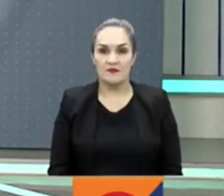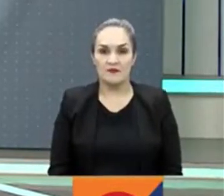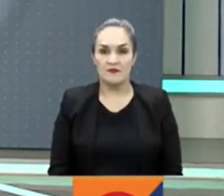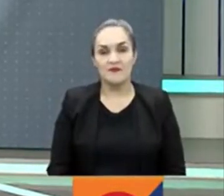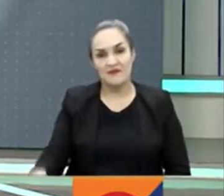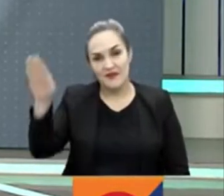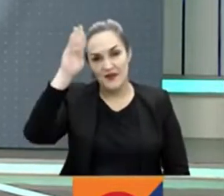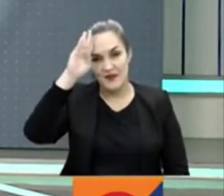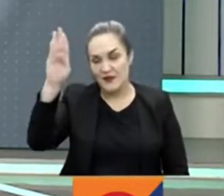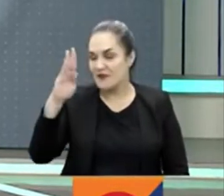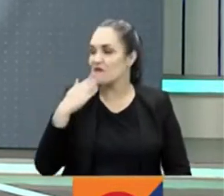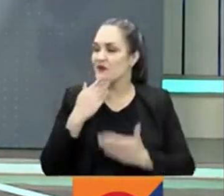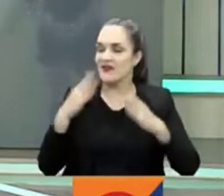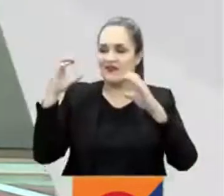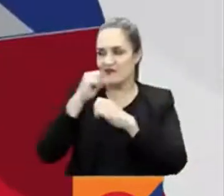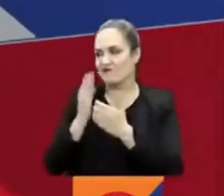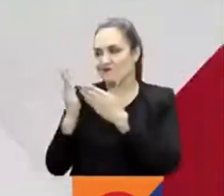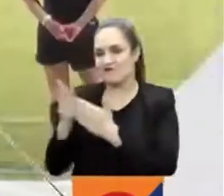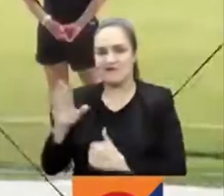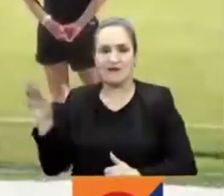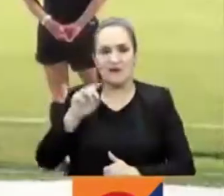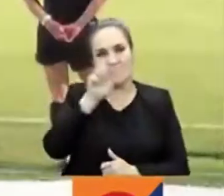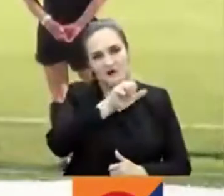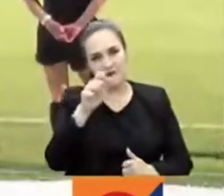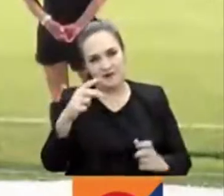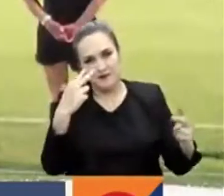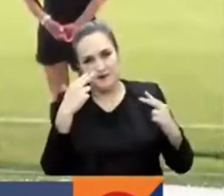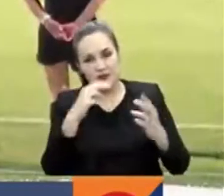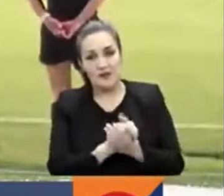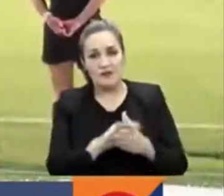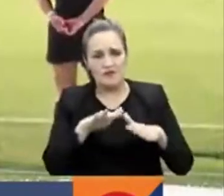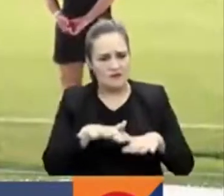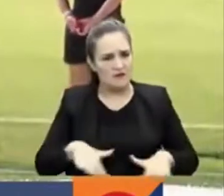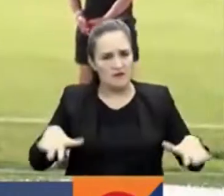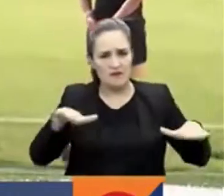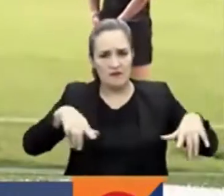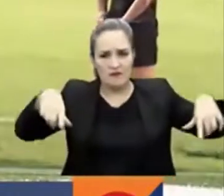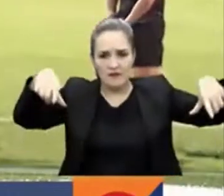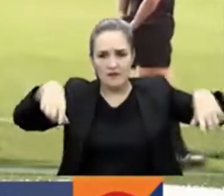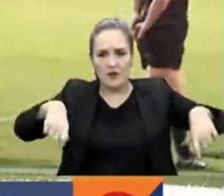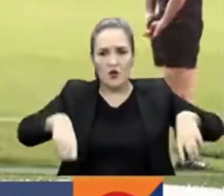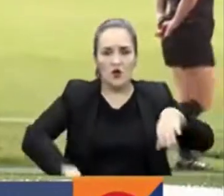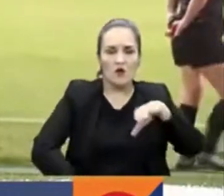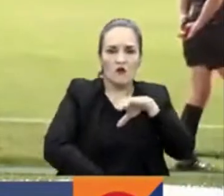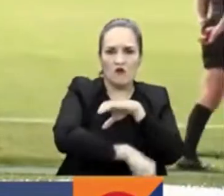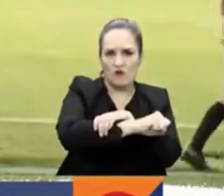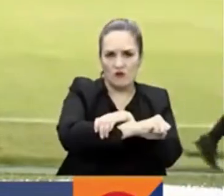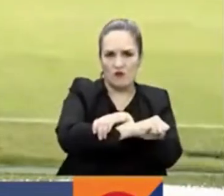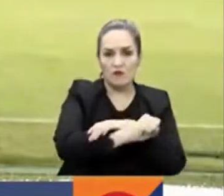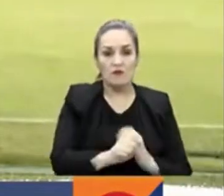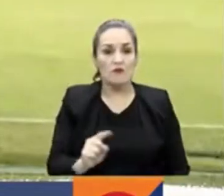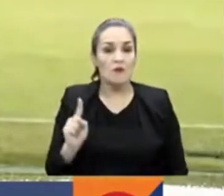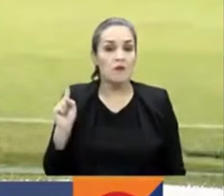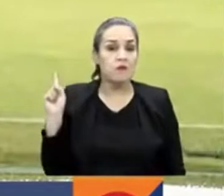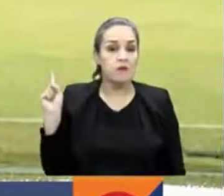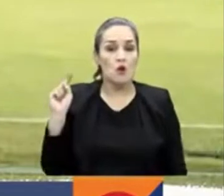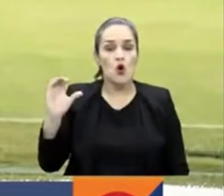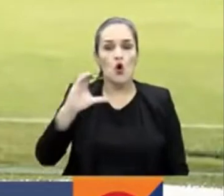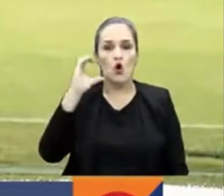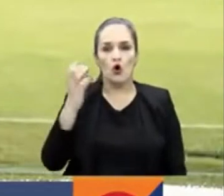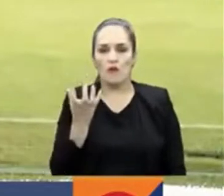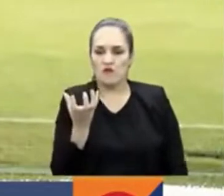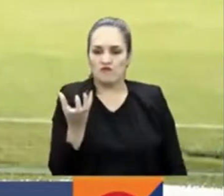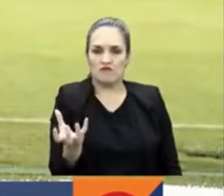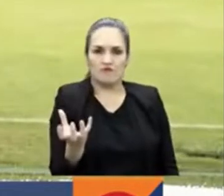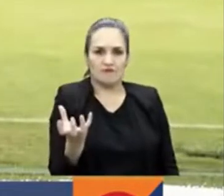Hola Camilo, muy buenas noches para usted y para todos los televidentes. Los saludamos desde el estadio Armando Maestre Paballo. A esta hora Colombia hace su debut en